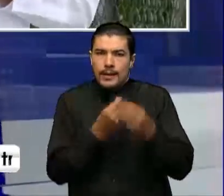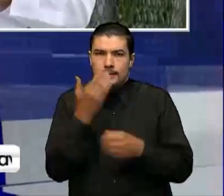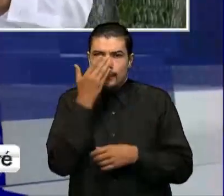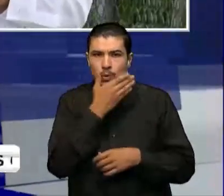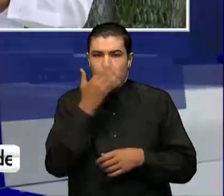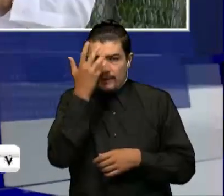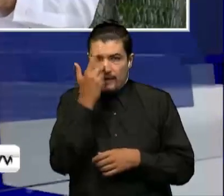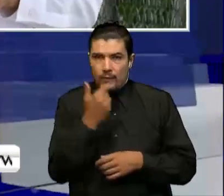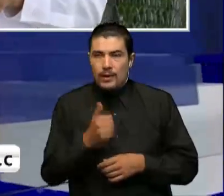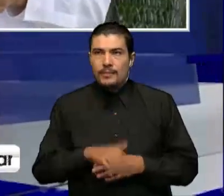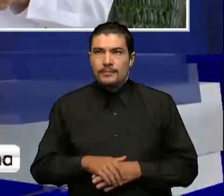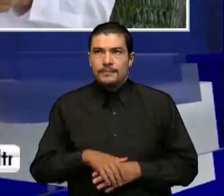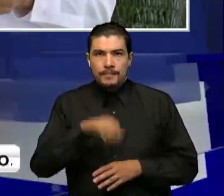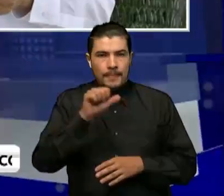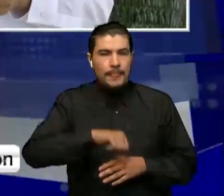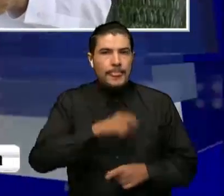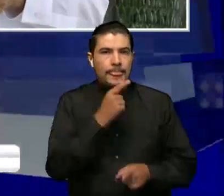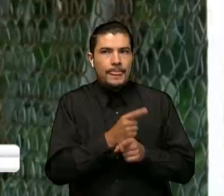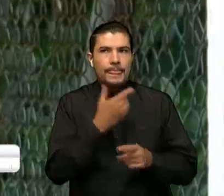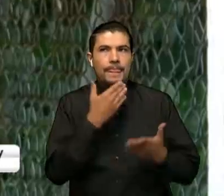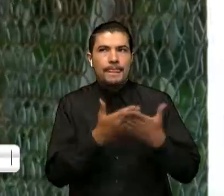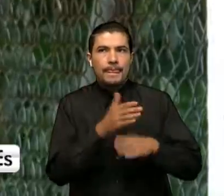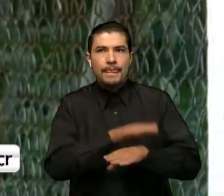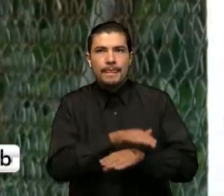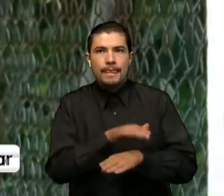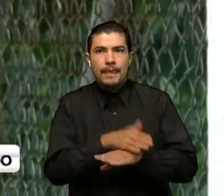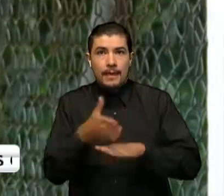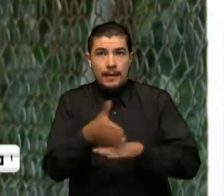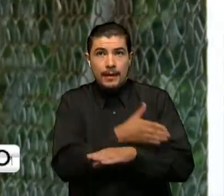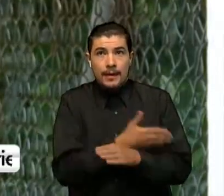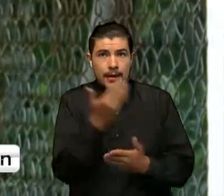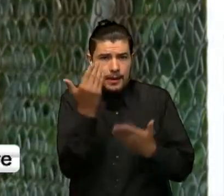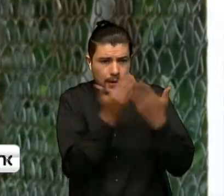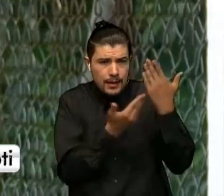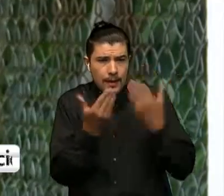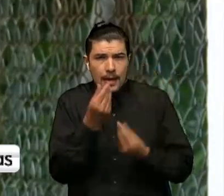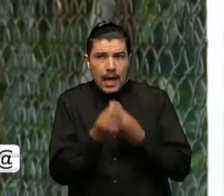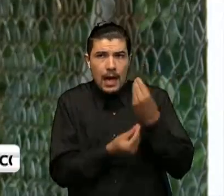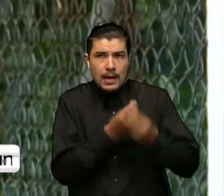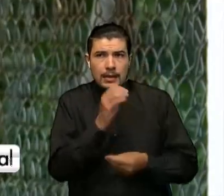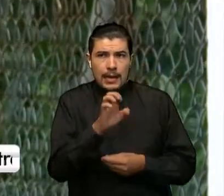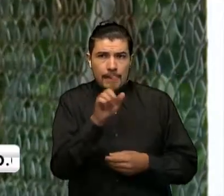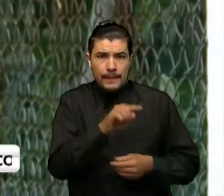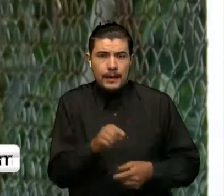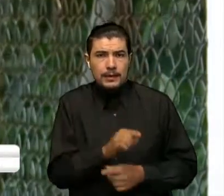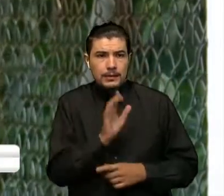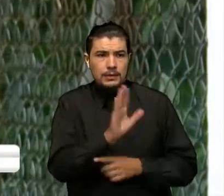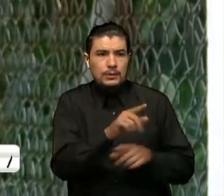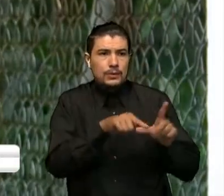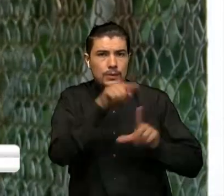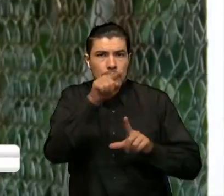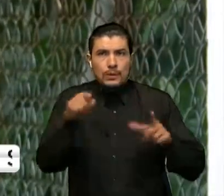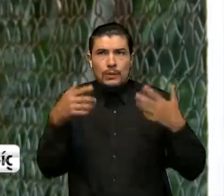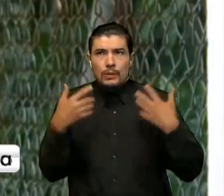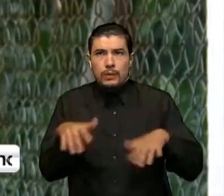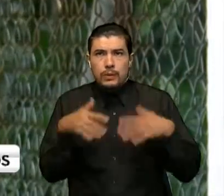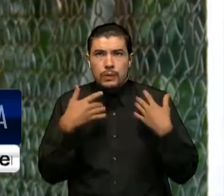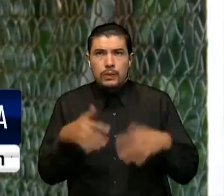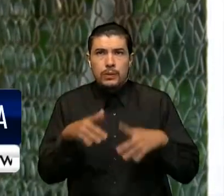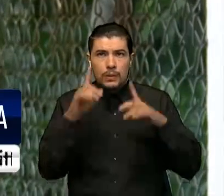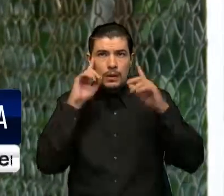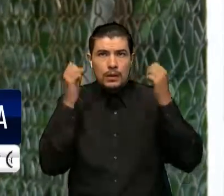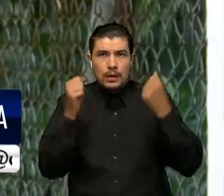buenas tardes pues llama la atención que el estudio realizado por ésta ep s la cifra son alarmantes en ella